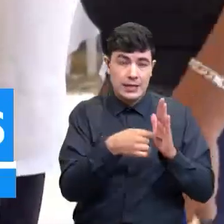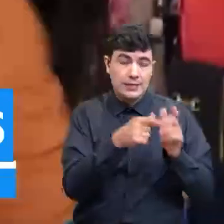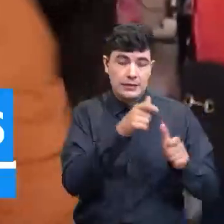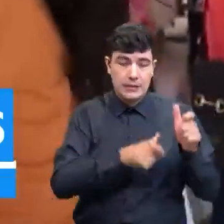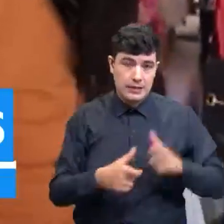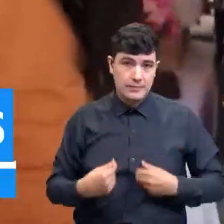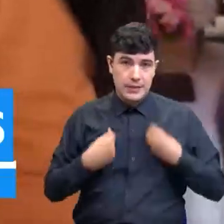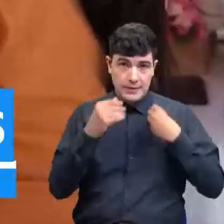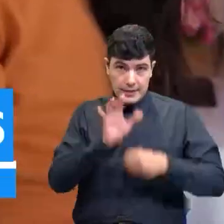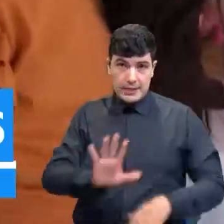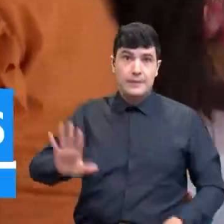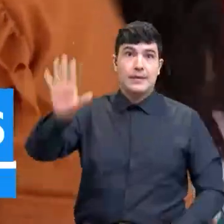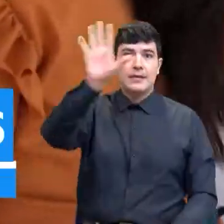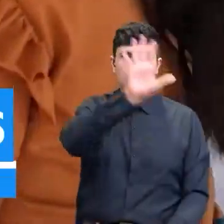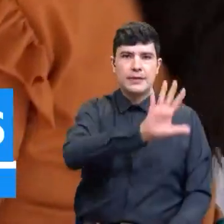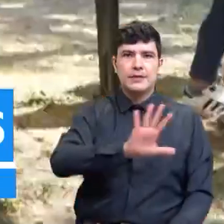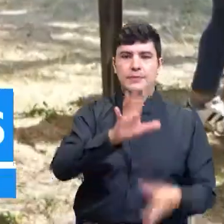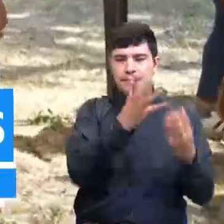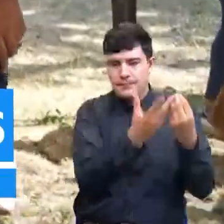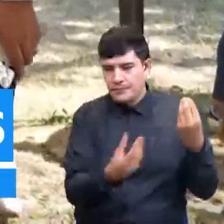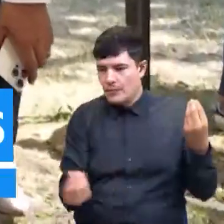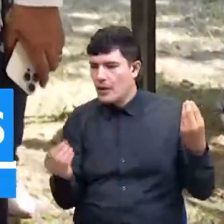departamento sólo